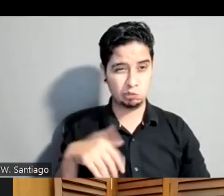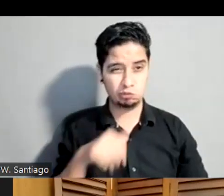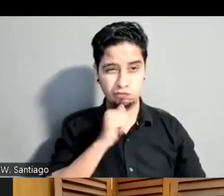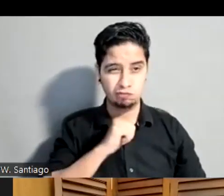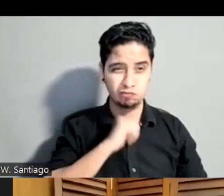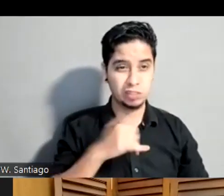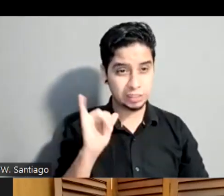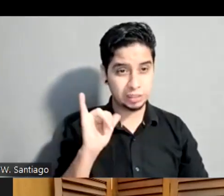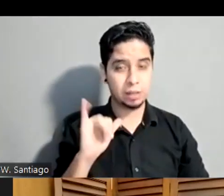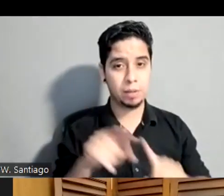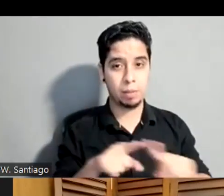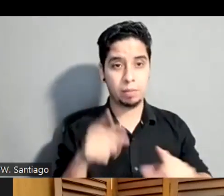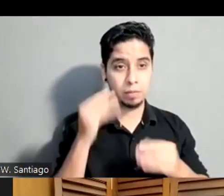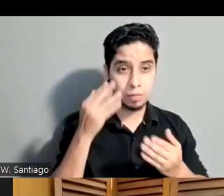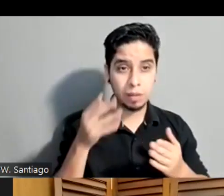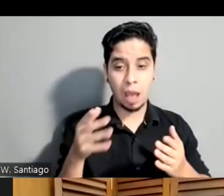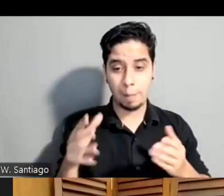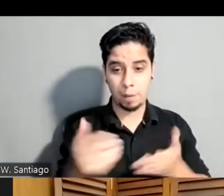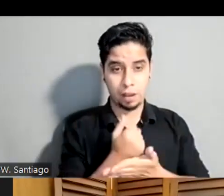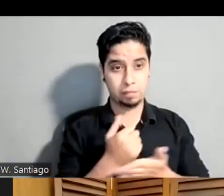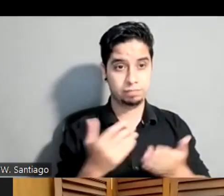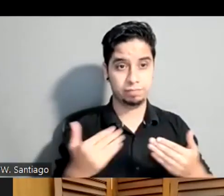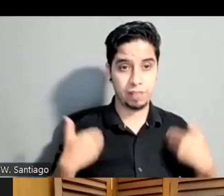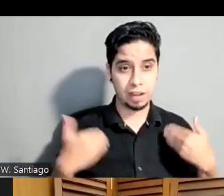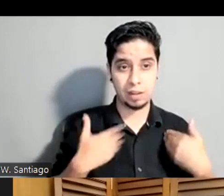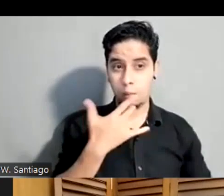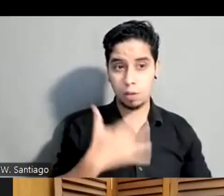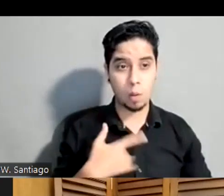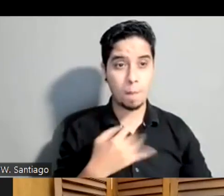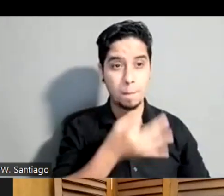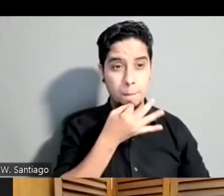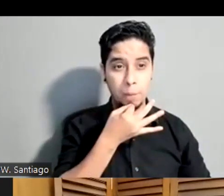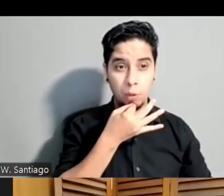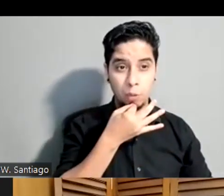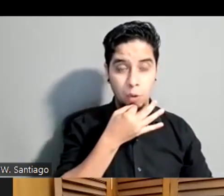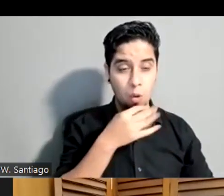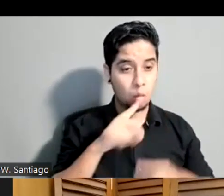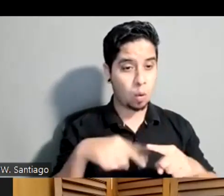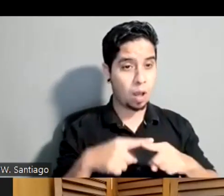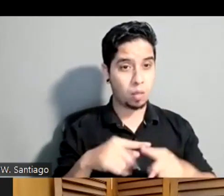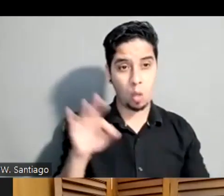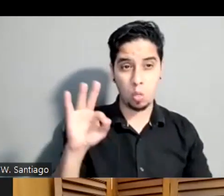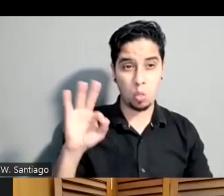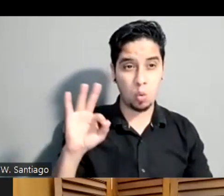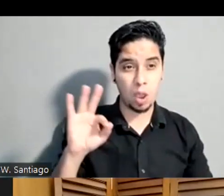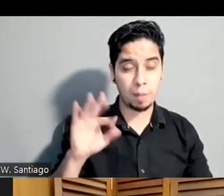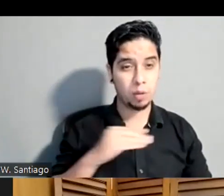vez vamos a decir que feliz cumpleaños, porque ya mismo viene su cumpleaños el 9 de octubre. Así que pues,